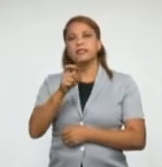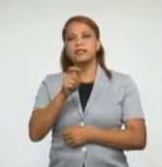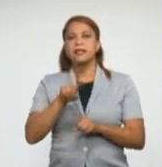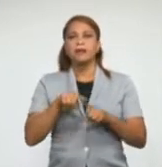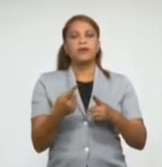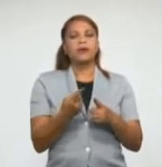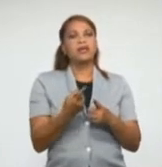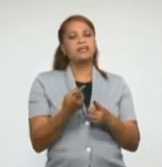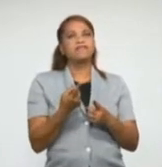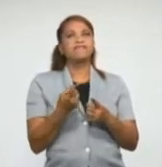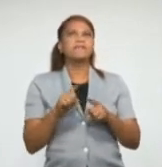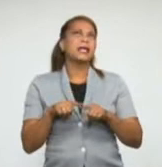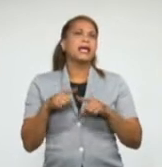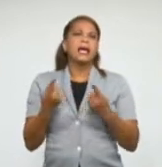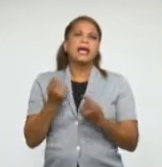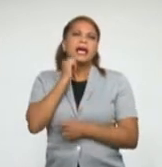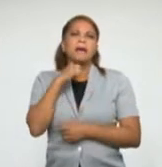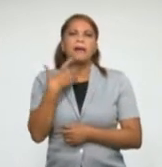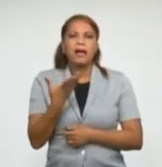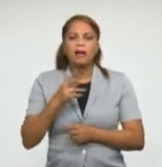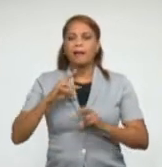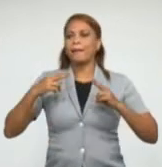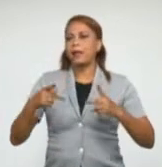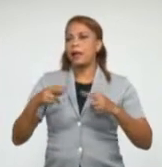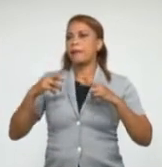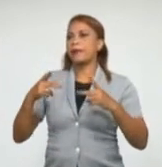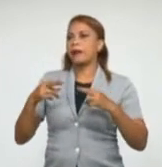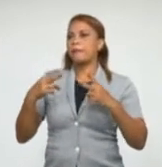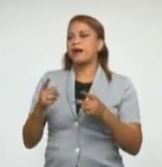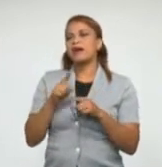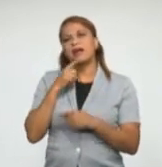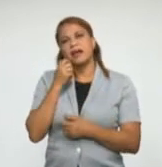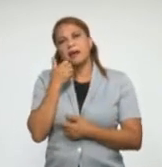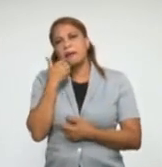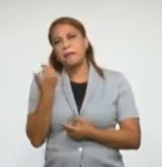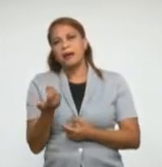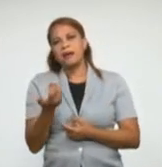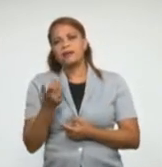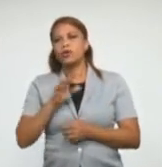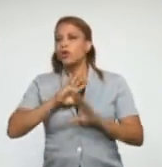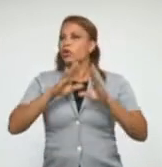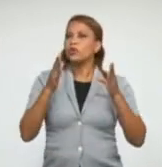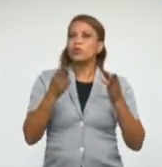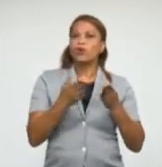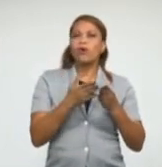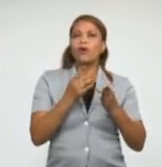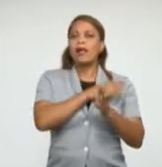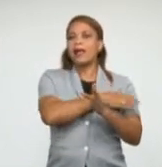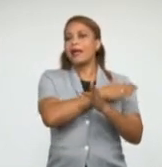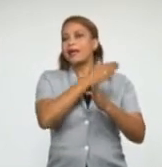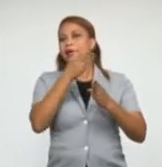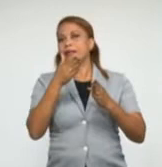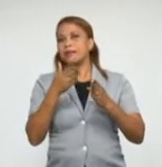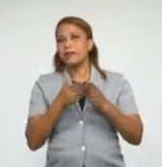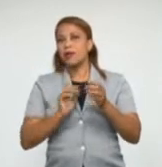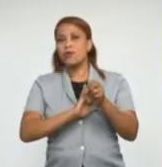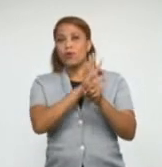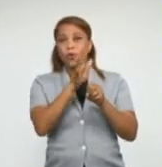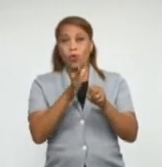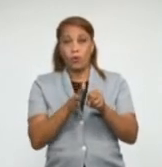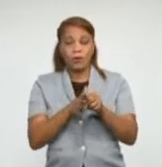vamos a decir de lo que hemos dicho durante toda esta etapa pandémica, en los cuales los medios han